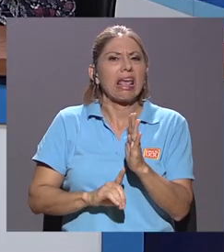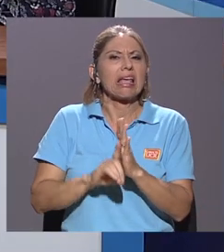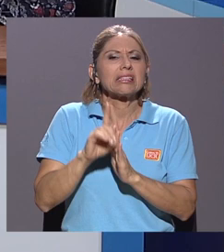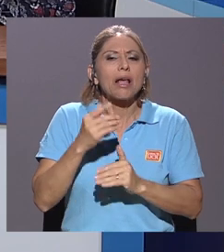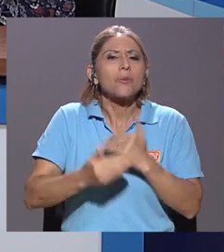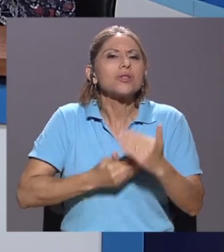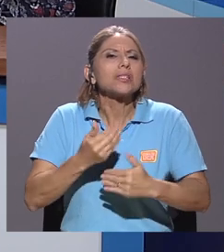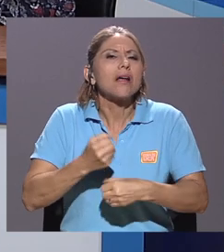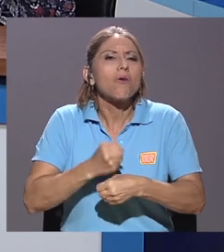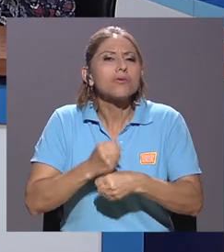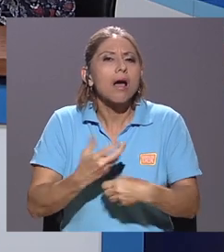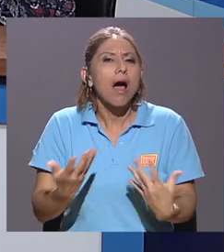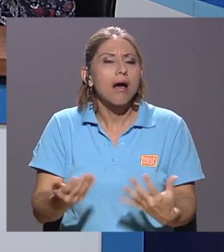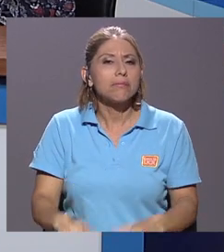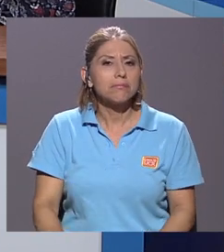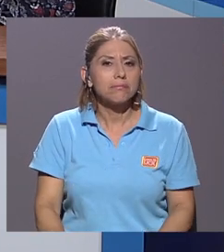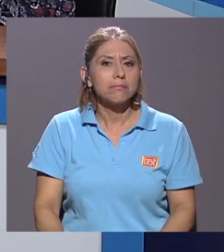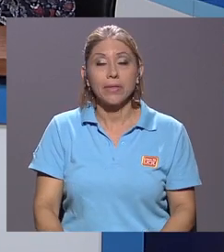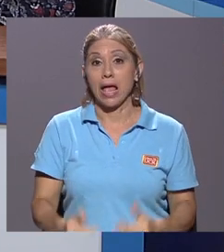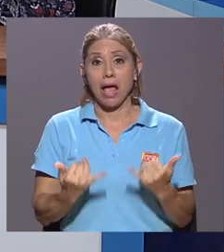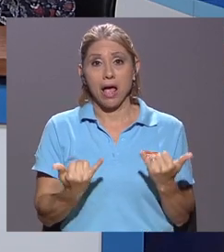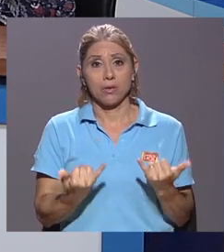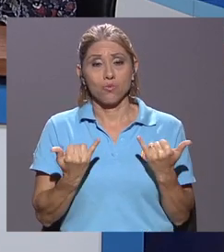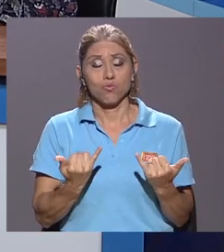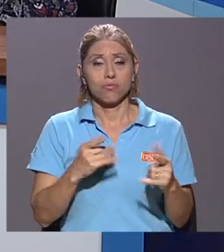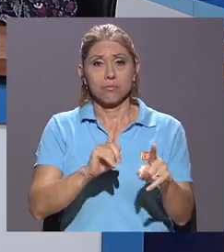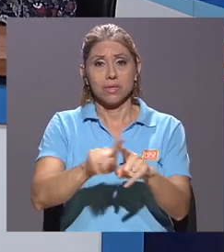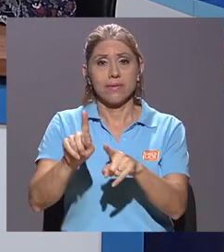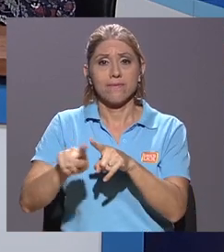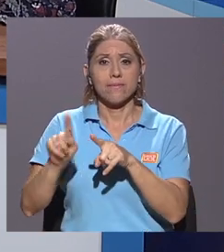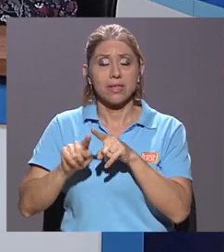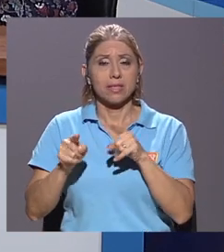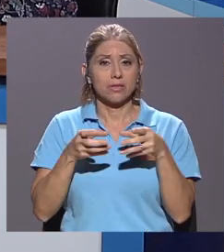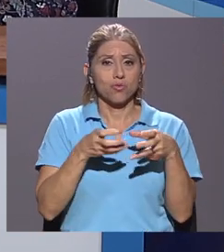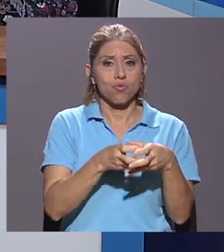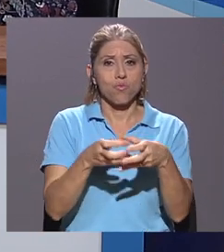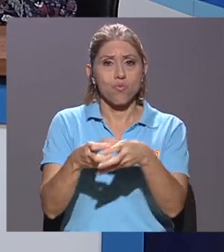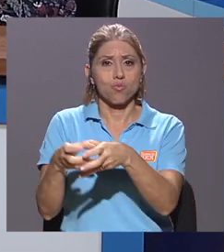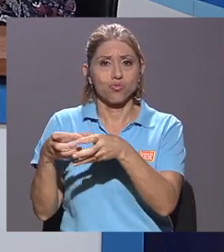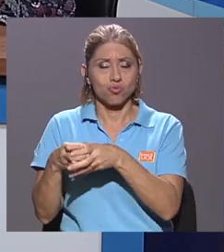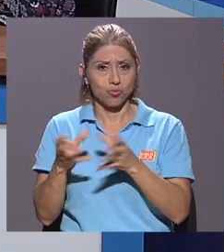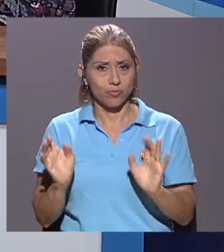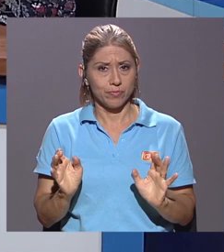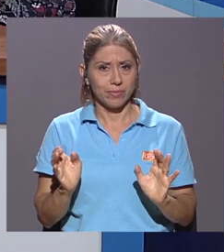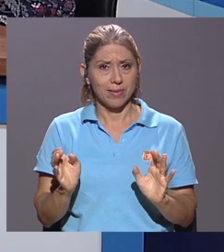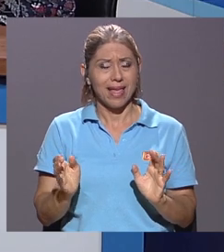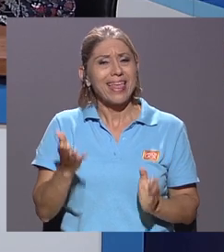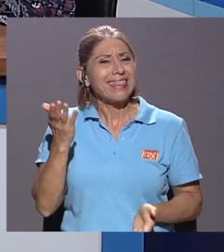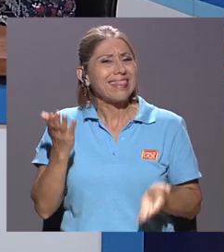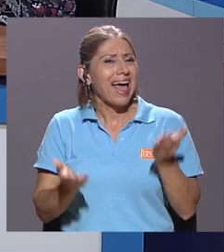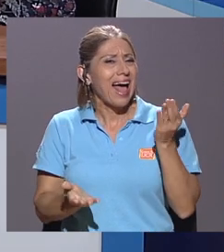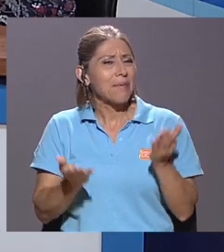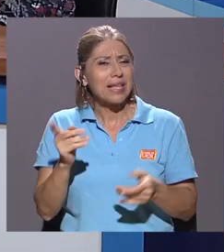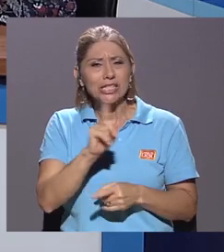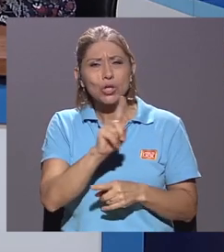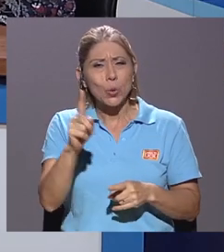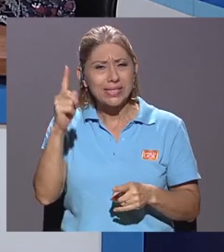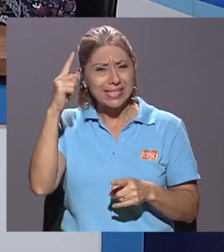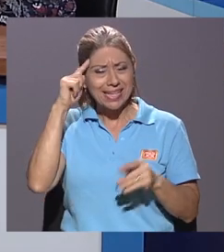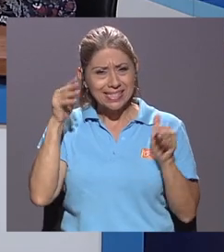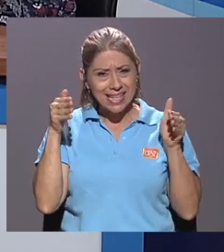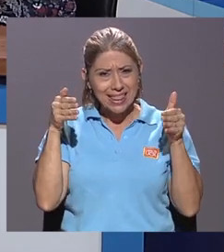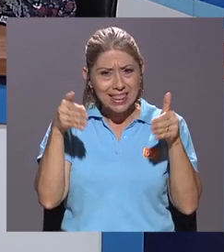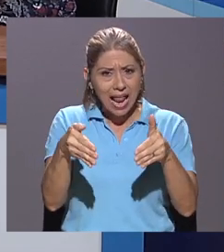bueno actualmente hay varios grupos quizás nos centrados en el tema efe ejercicio cerebro